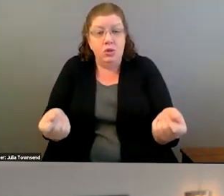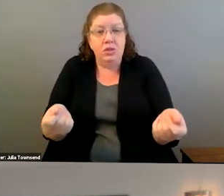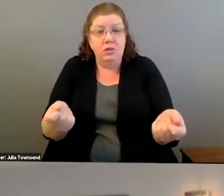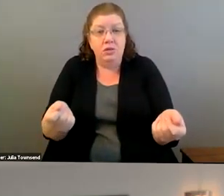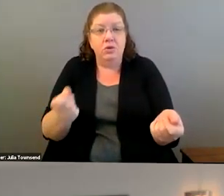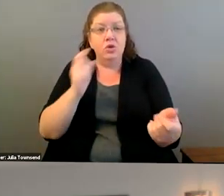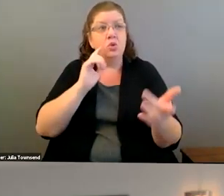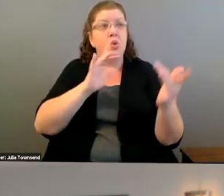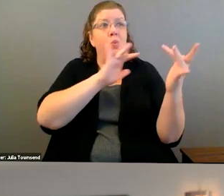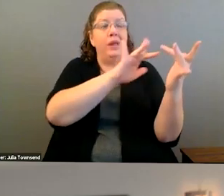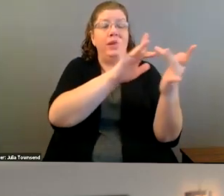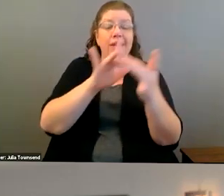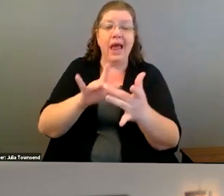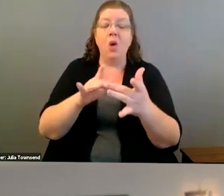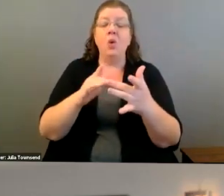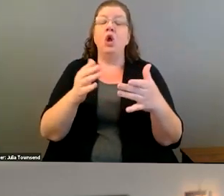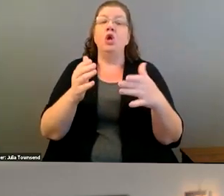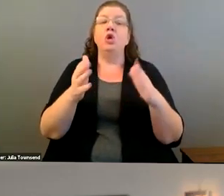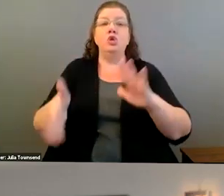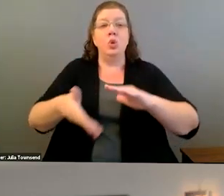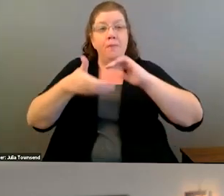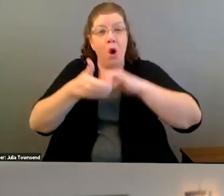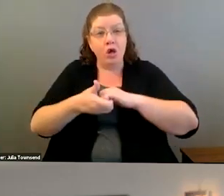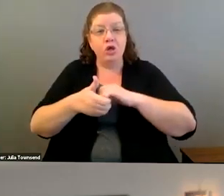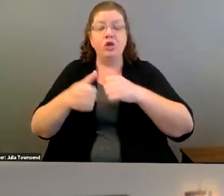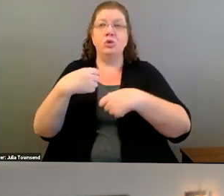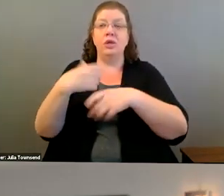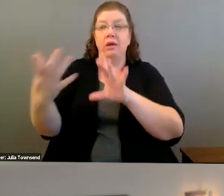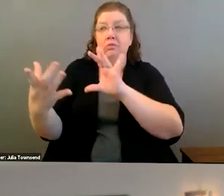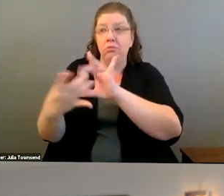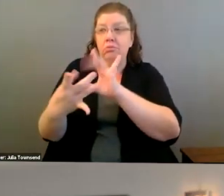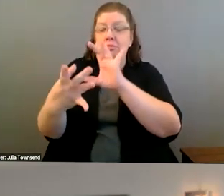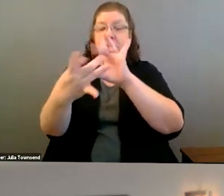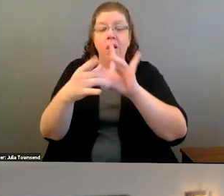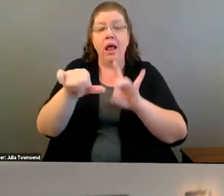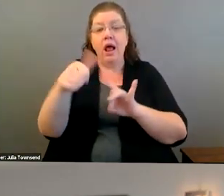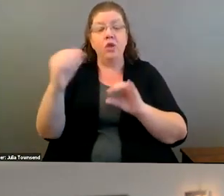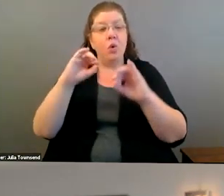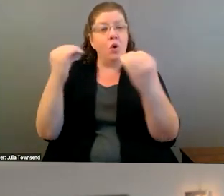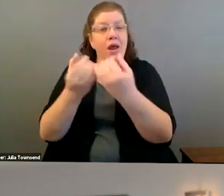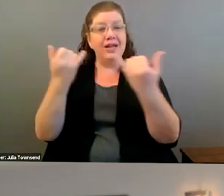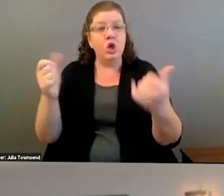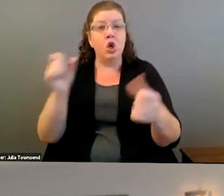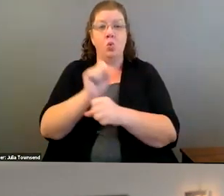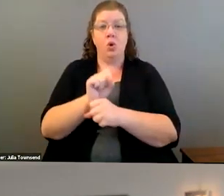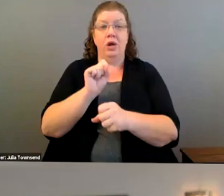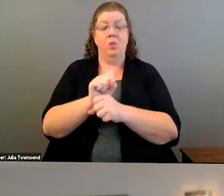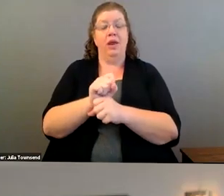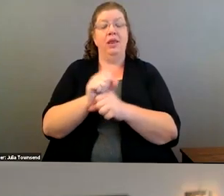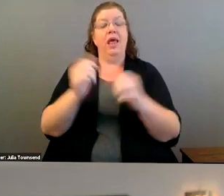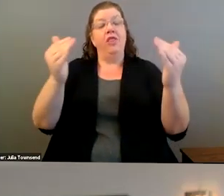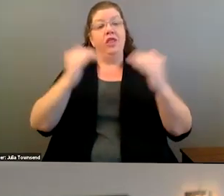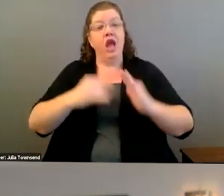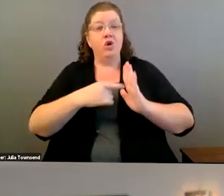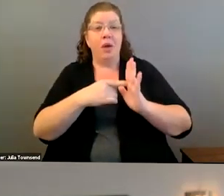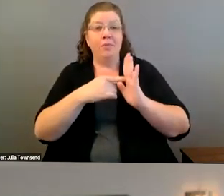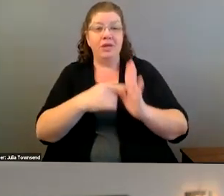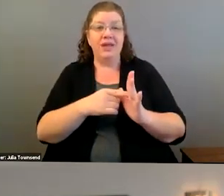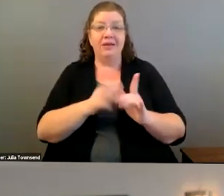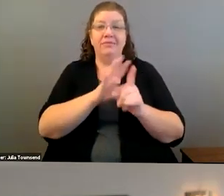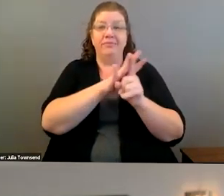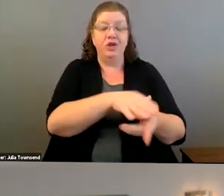como encontrar a alianzas y crear nuevas asociaciones con organizaciones que actualmente están trabajando con estos